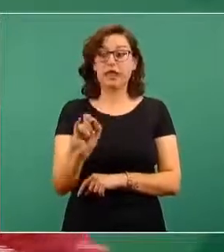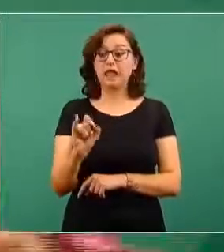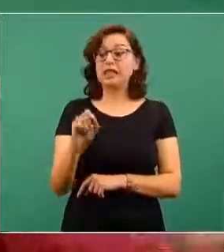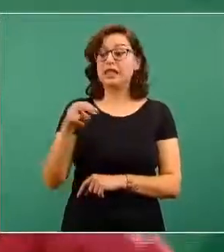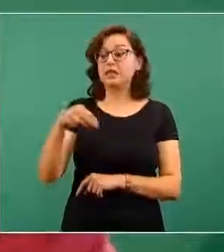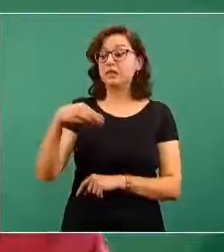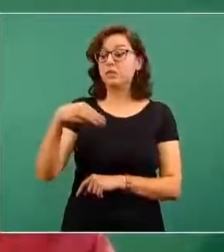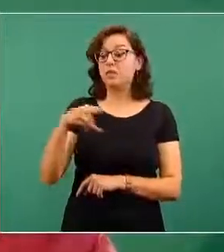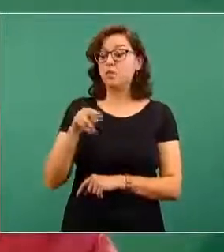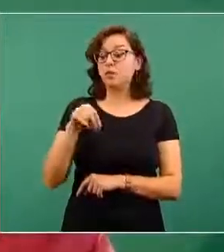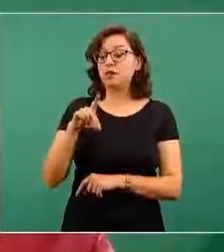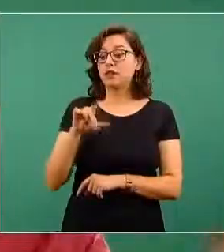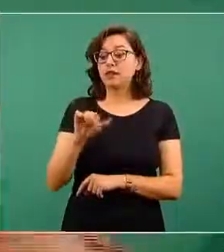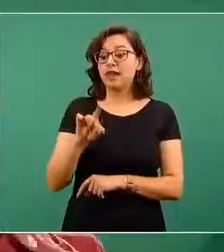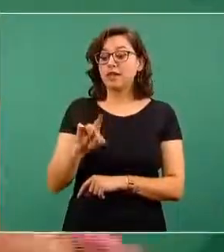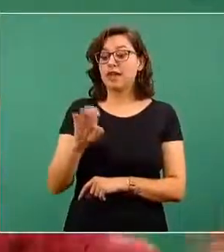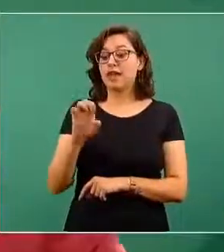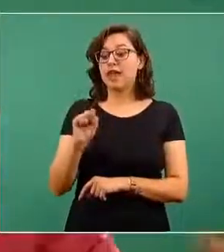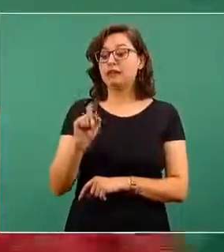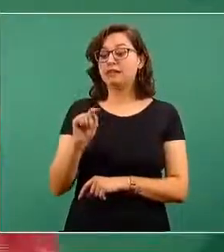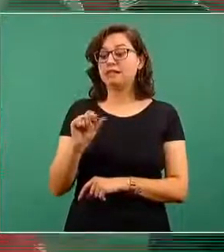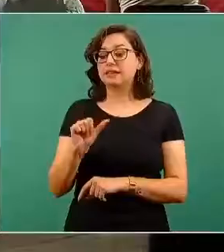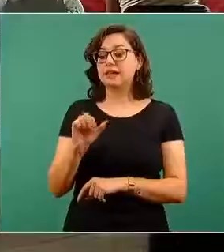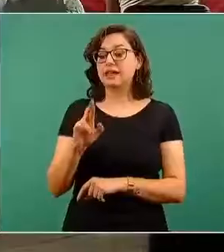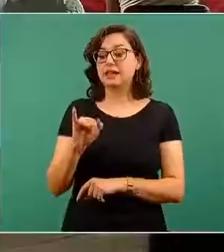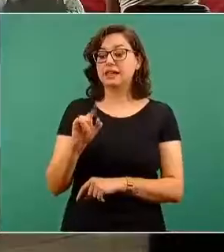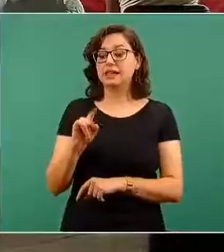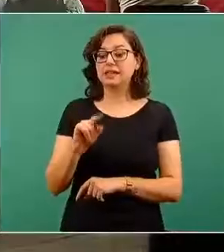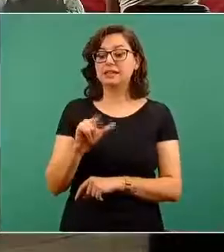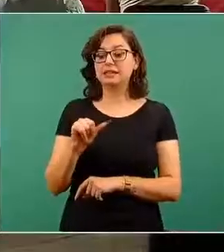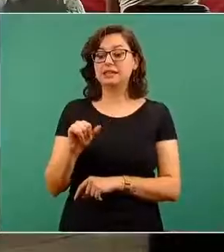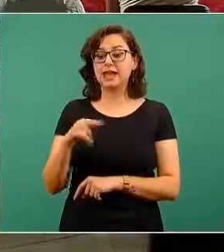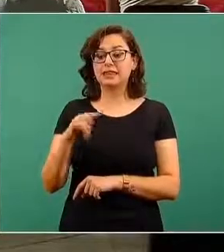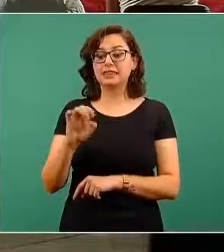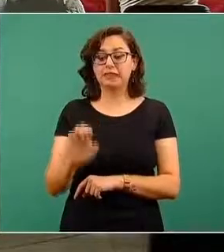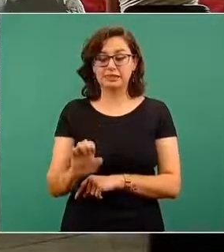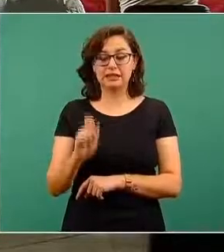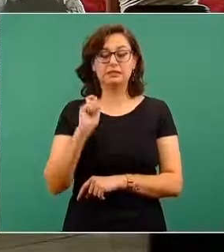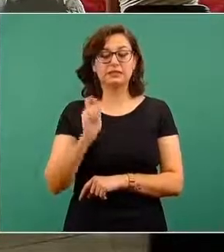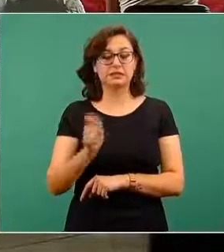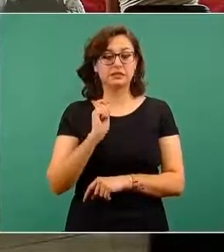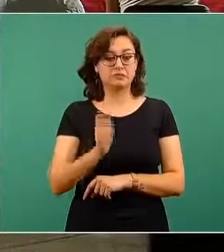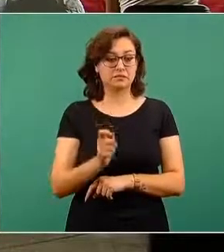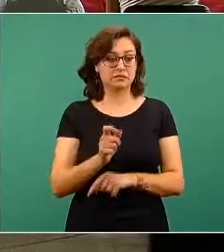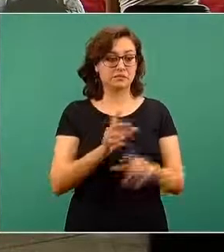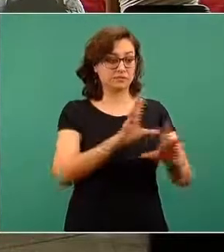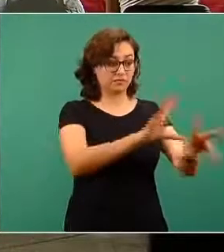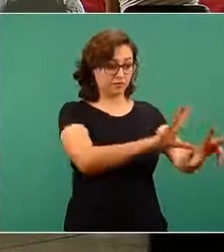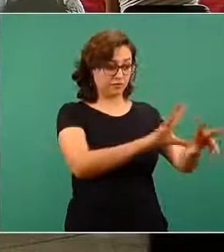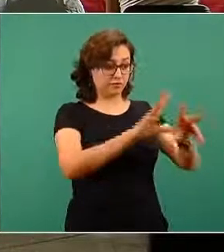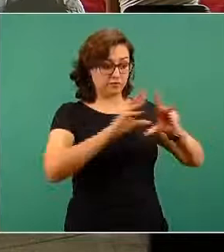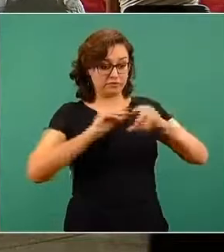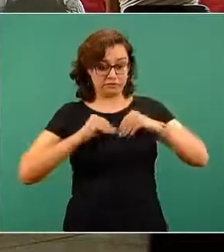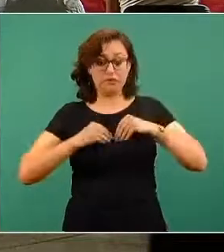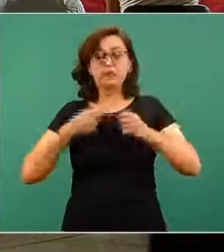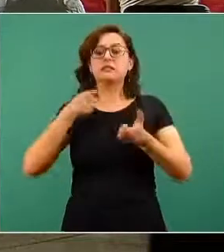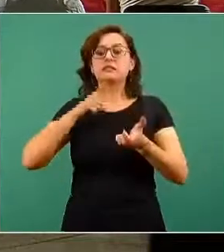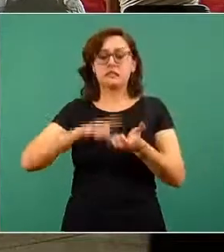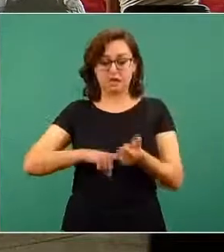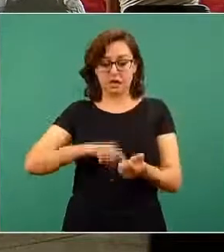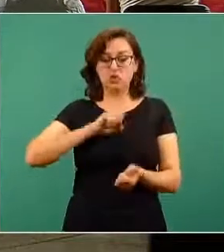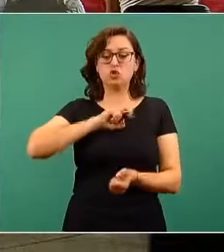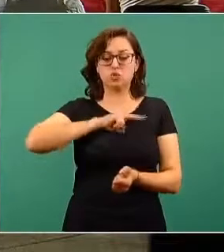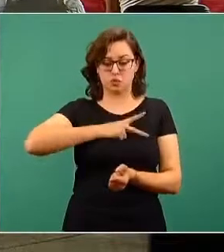a los demás, a quienes rodeamos a alguien vacunado. Esta protección indirecta es muy útil, muy